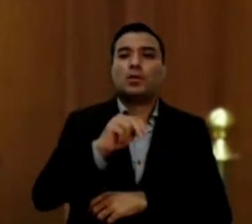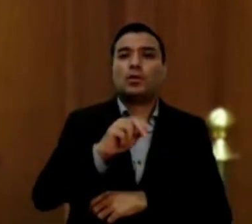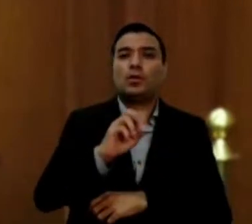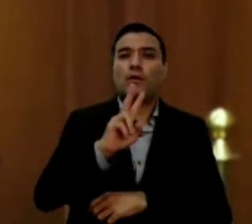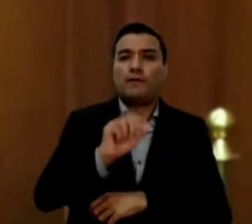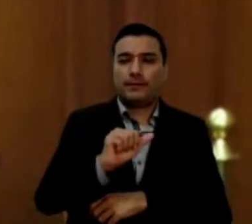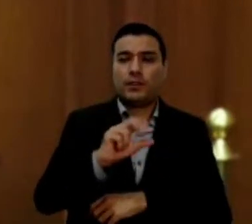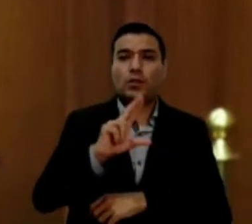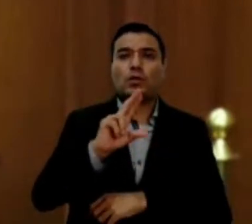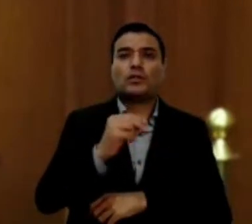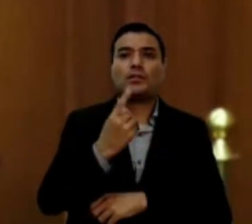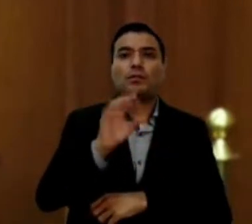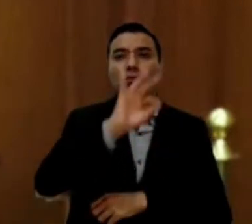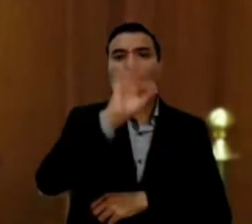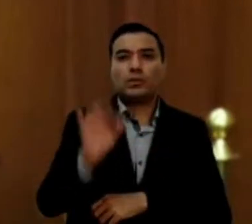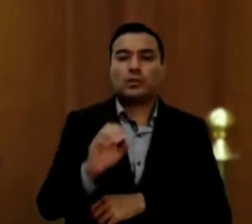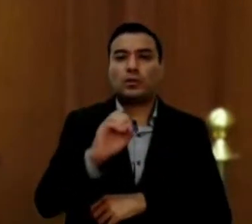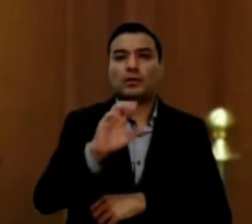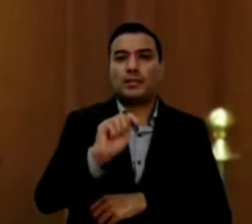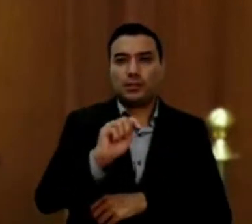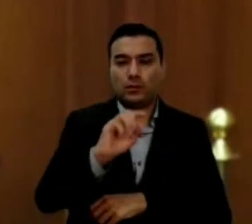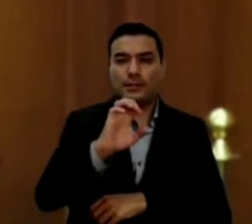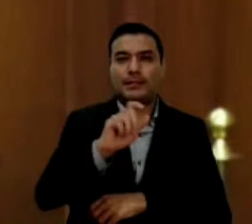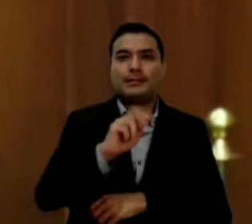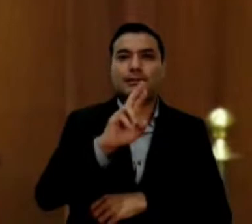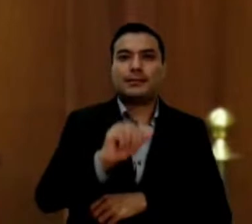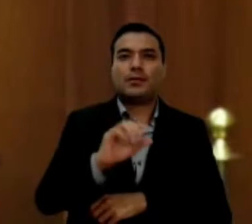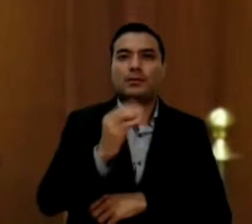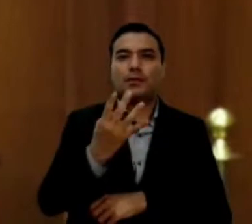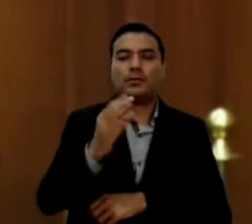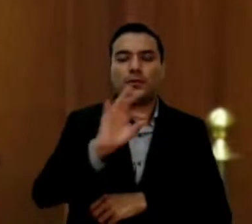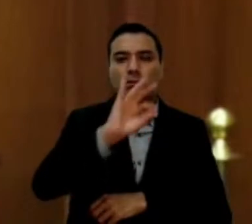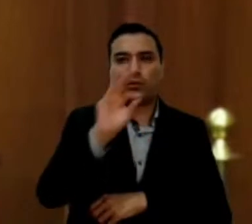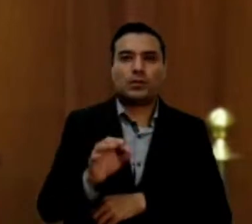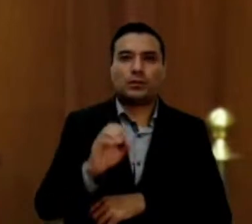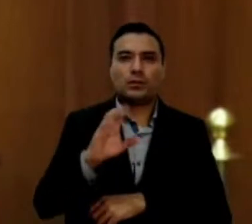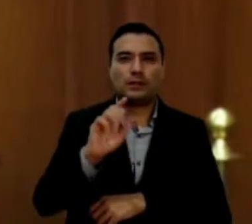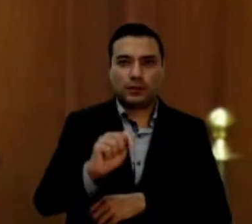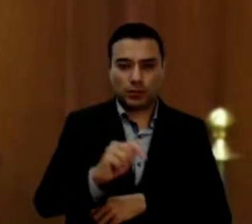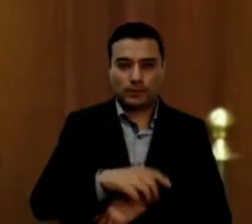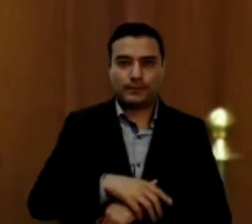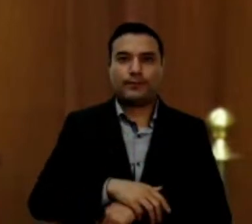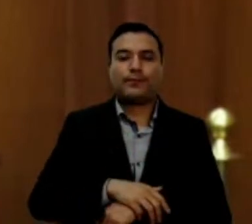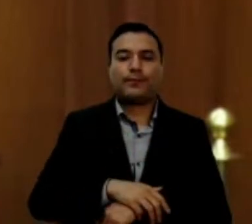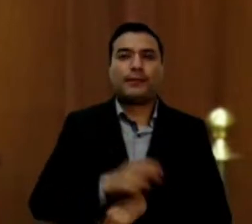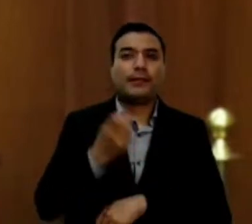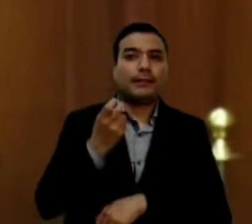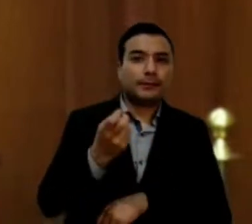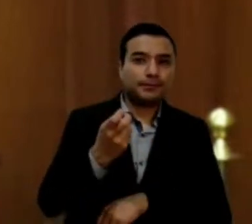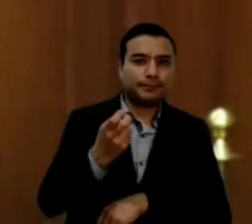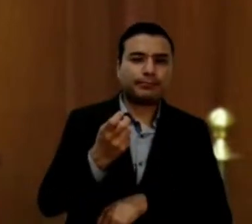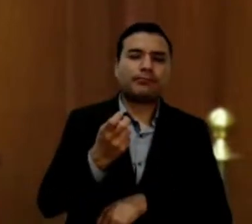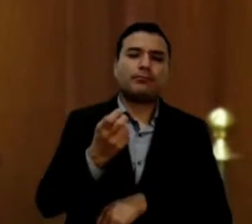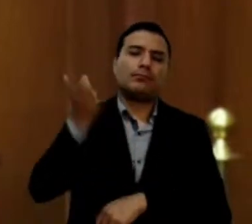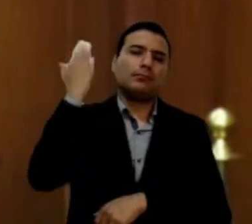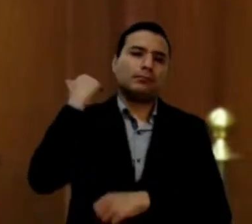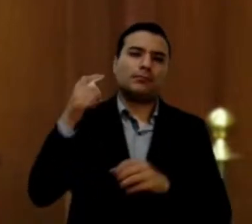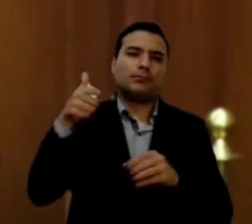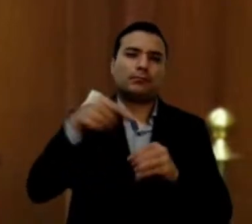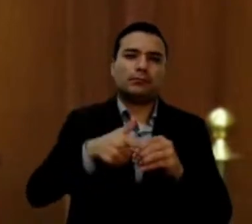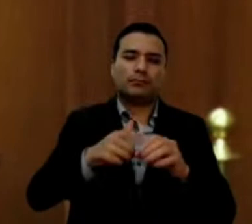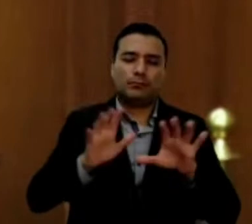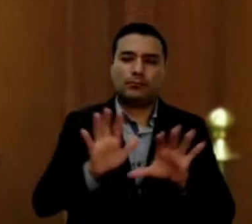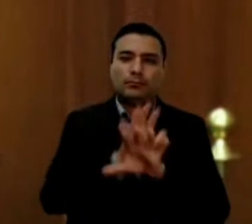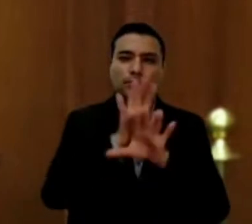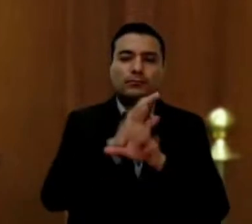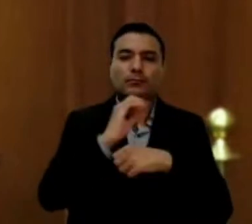de 81% octanos, y la Extra, del 94% de octanos, que sustituyeron a las anteriores. En la década de los